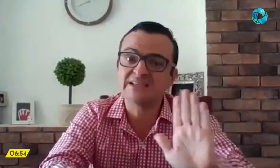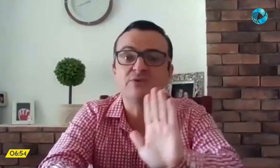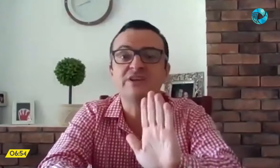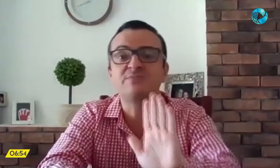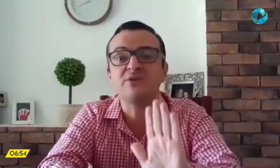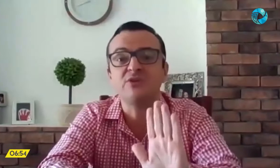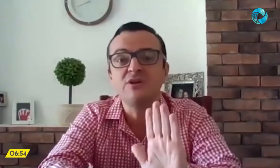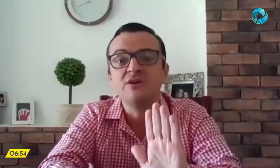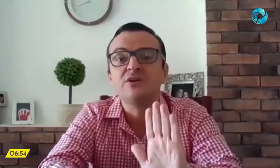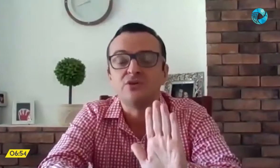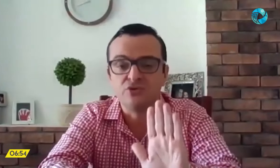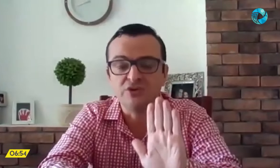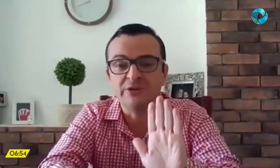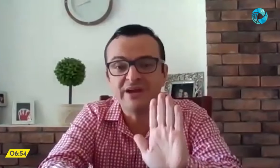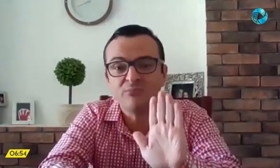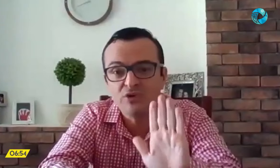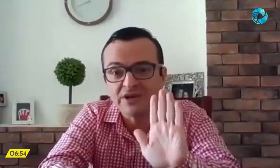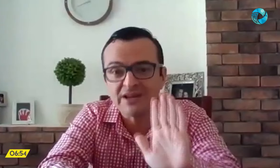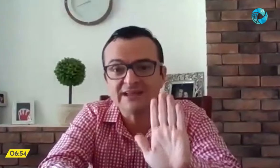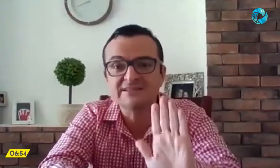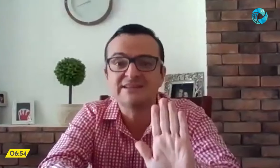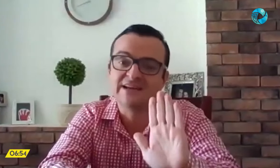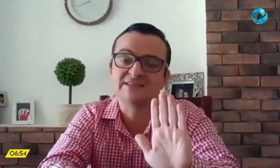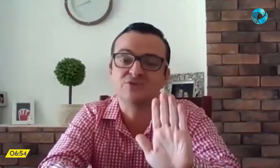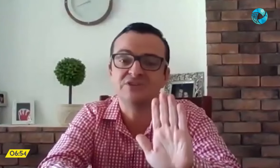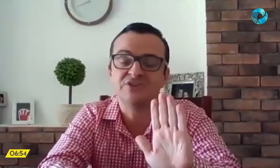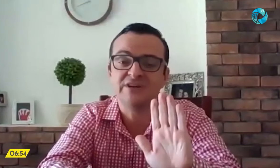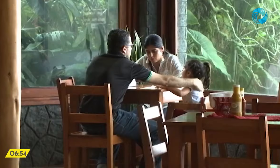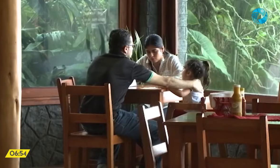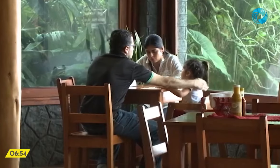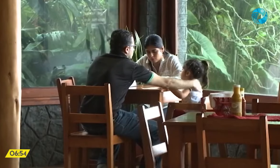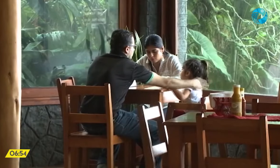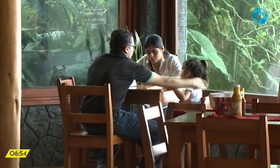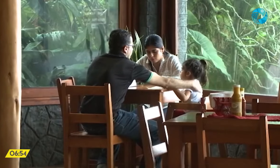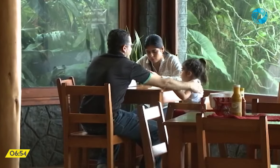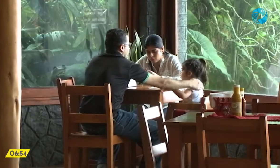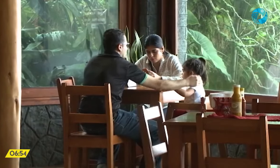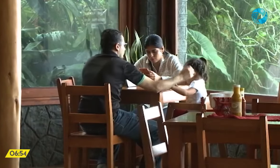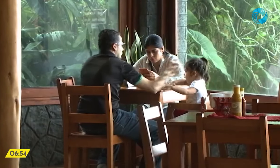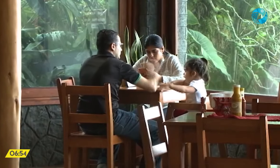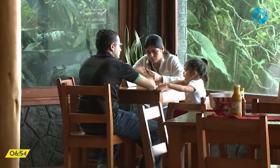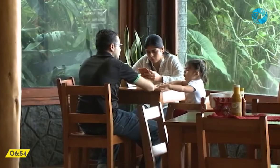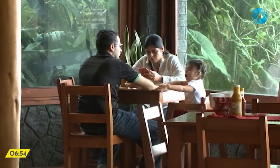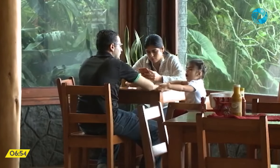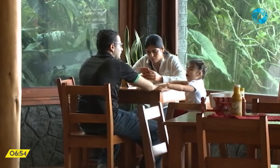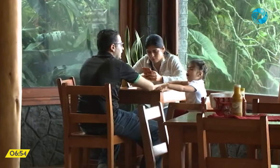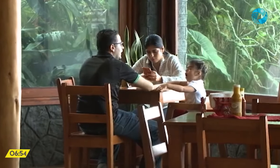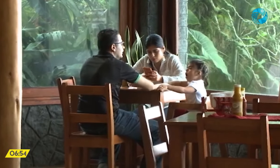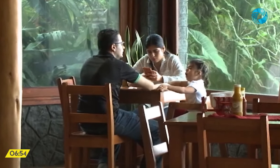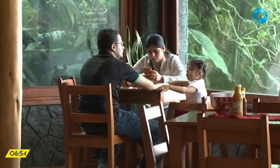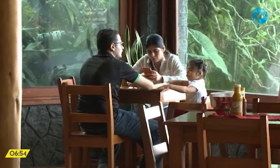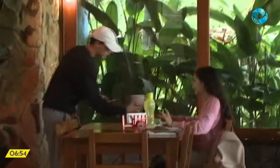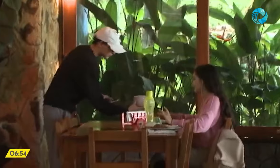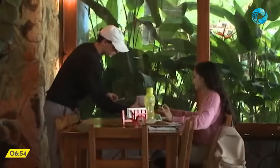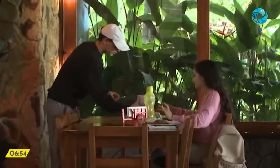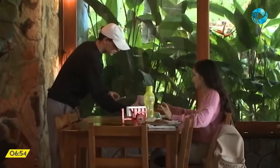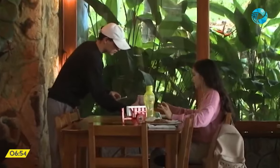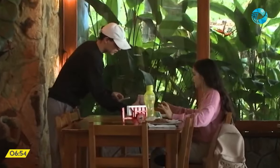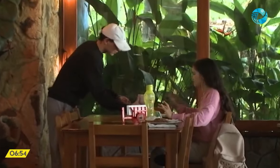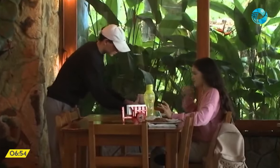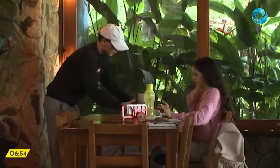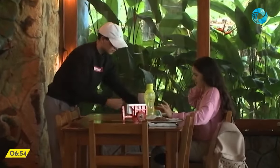sea en inglés o en español, donde vengan muy claras esas condiciones. Los turistas interesados pueden comprar la póliza